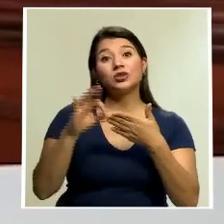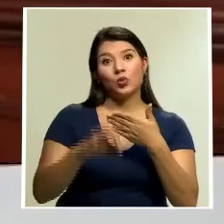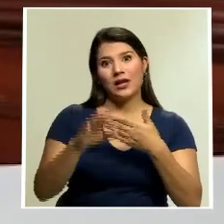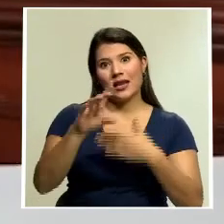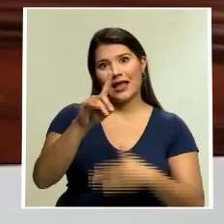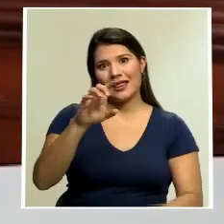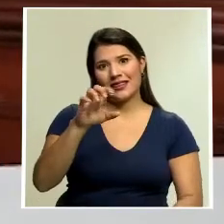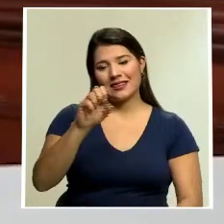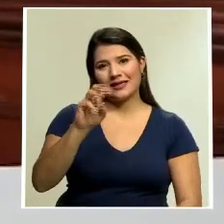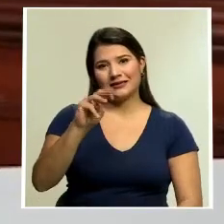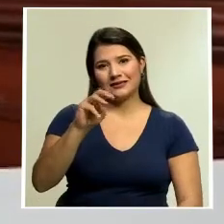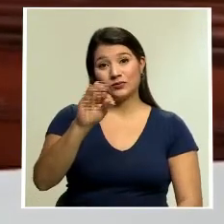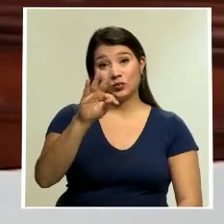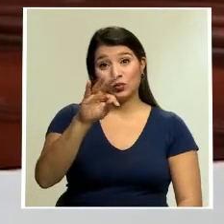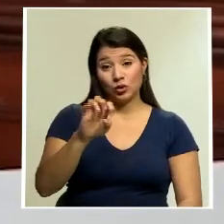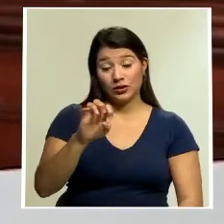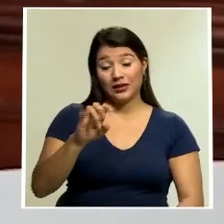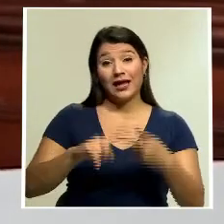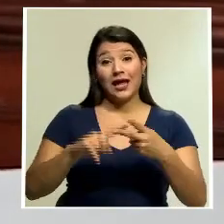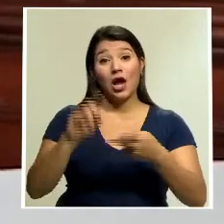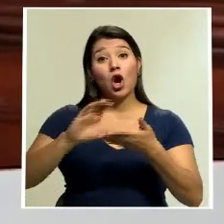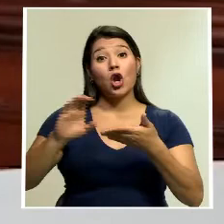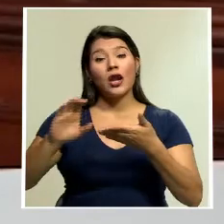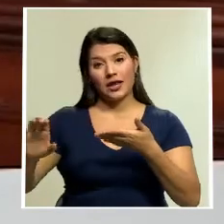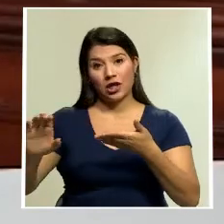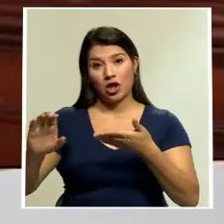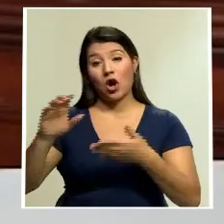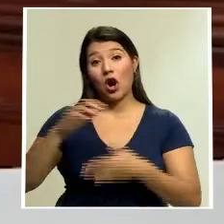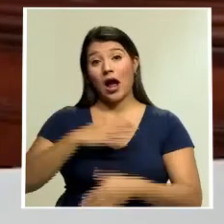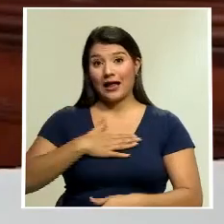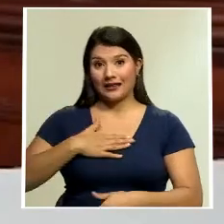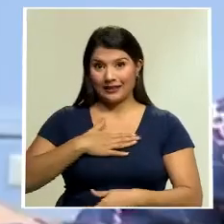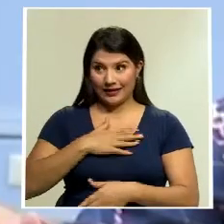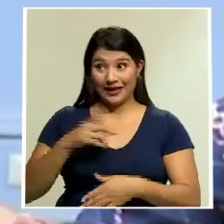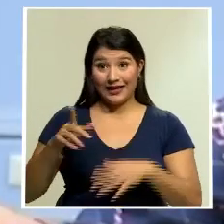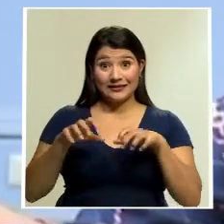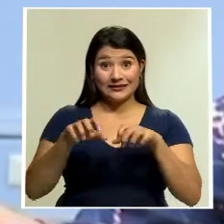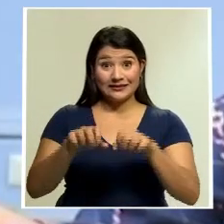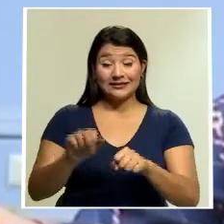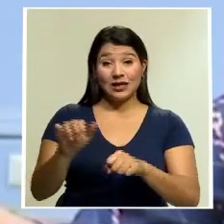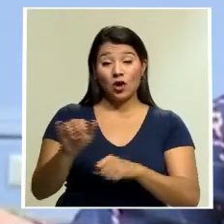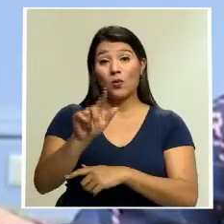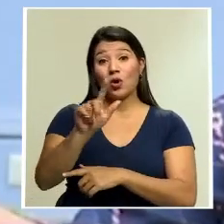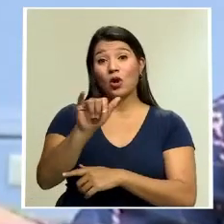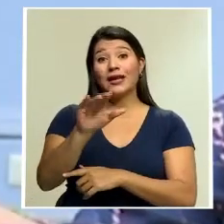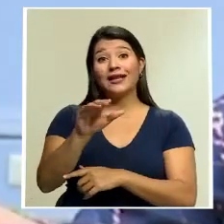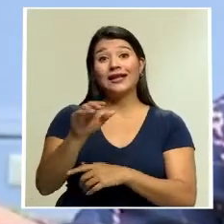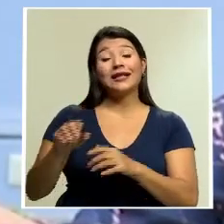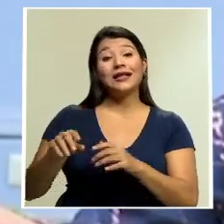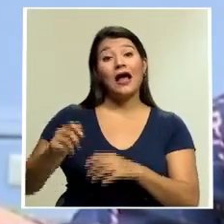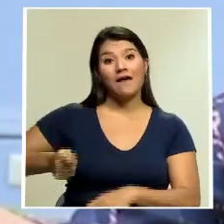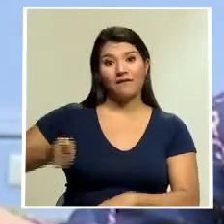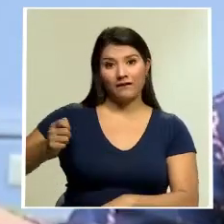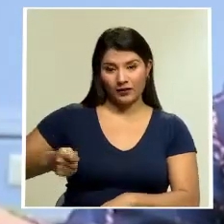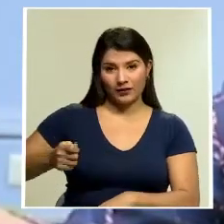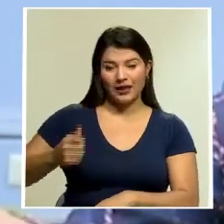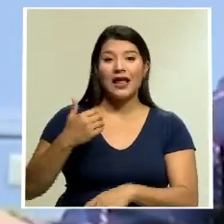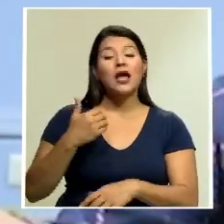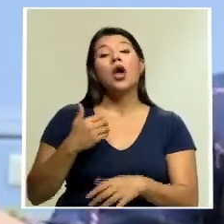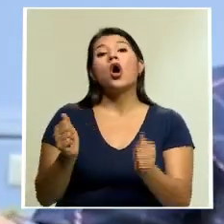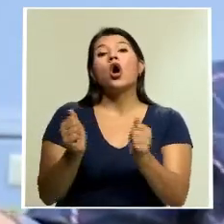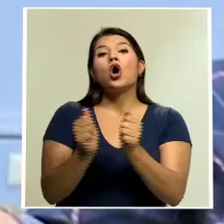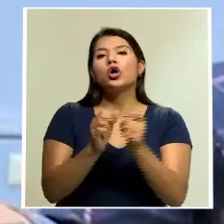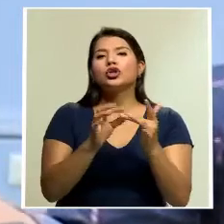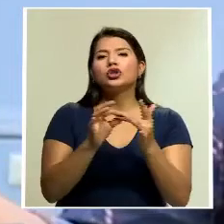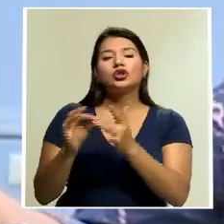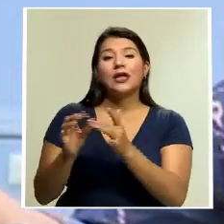Desmonte y la secundaria en el Liceo de Atenas. Macís se graduó como licenciado en Derecho, con especialidad en Derecho Notarial